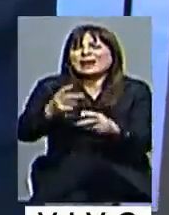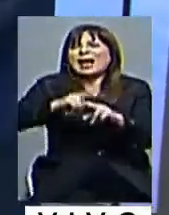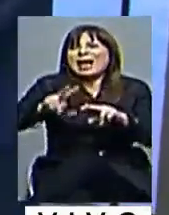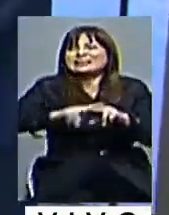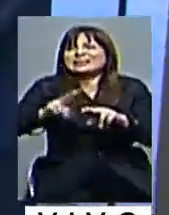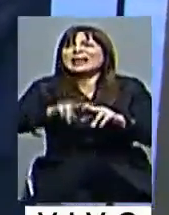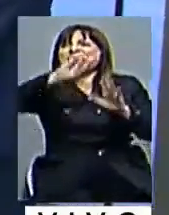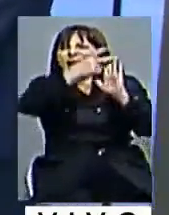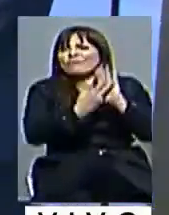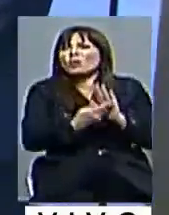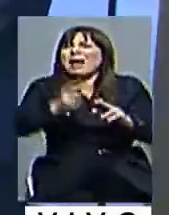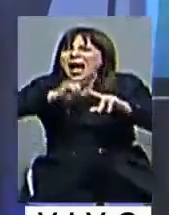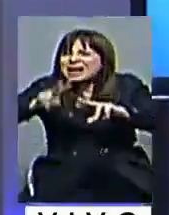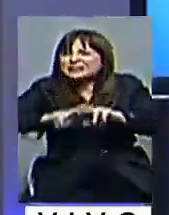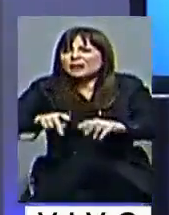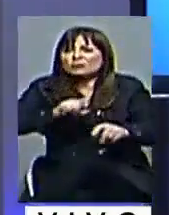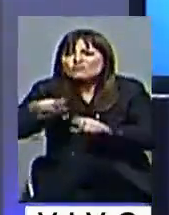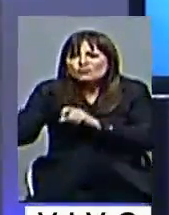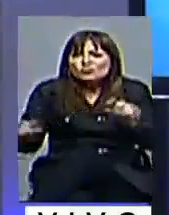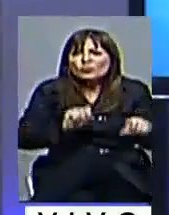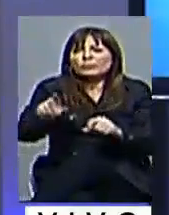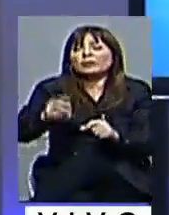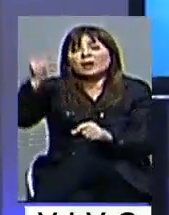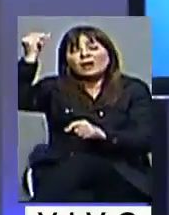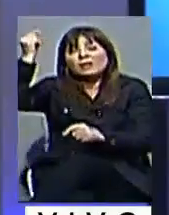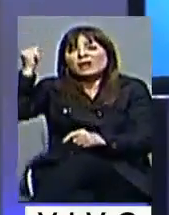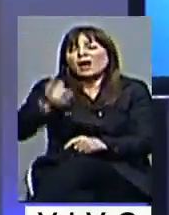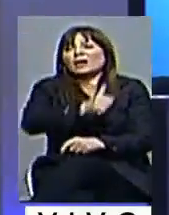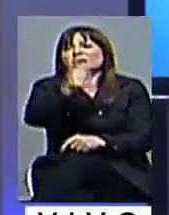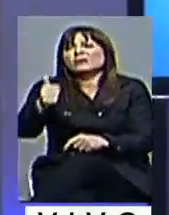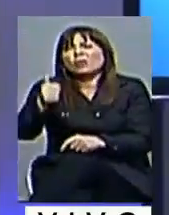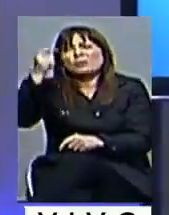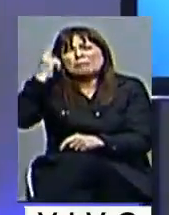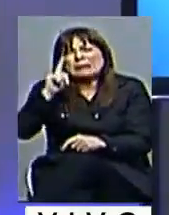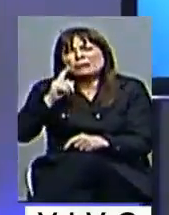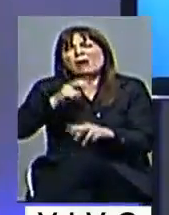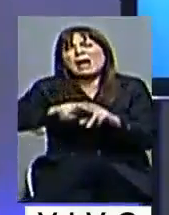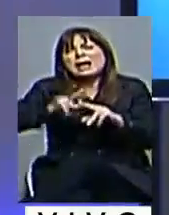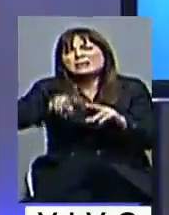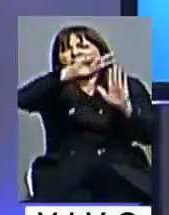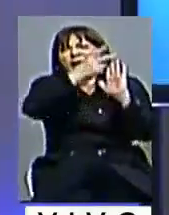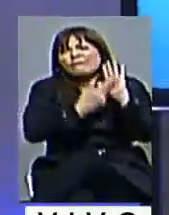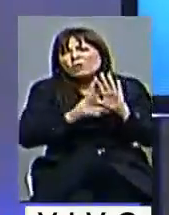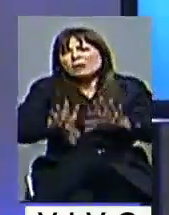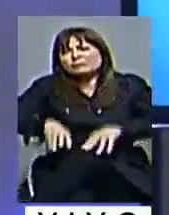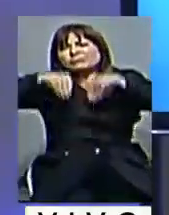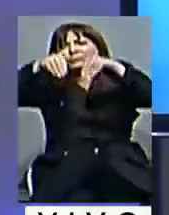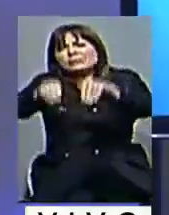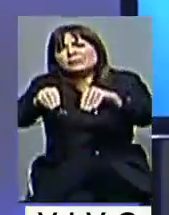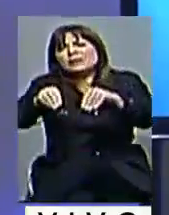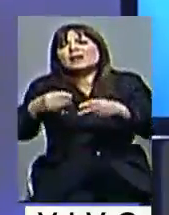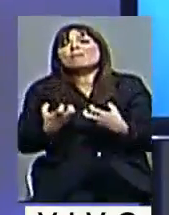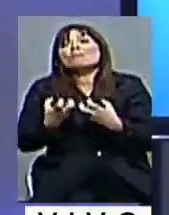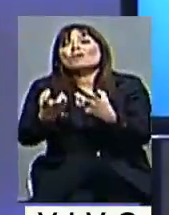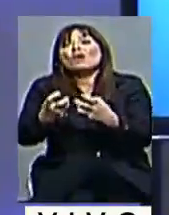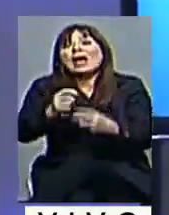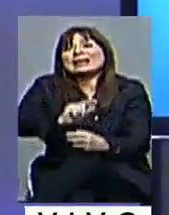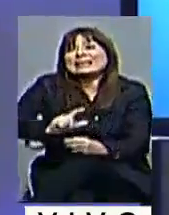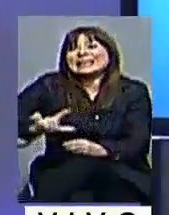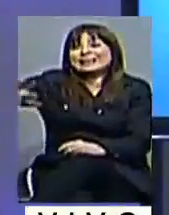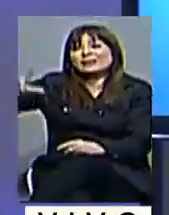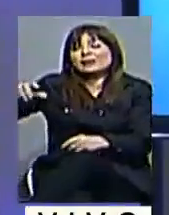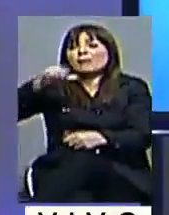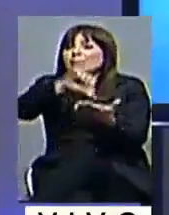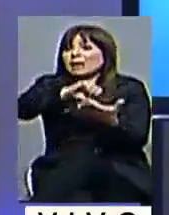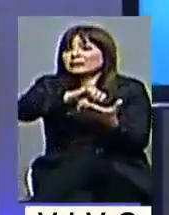reformas, que es lo más difícil de todo. Una idea la podemos tener todos, pero hacer las reformas e implementarlo y además que el país siga creciendo, ese es el desafío de